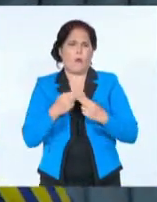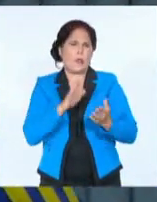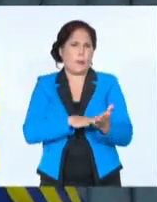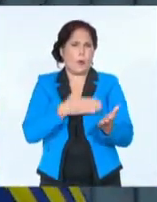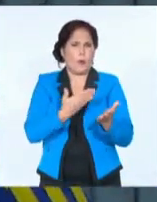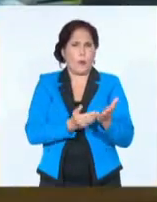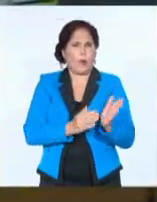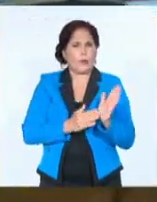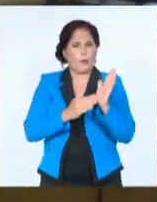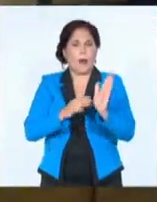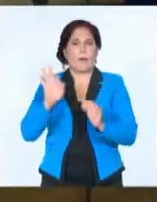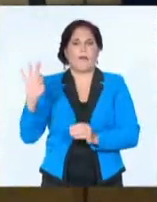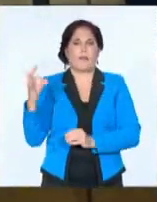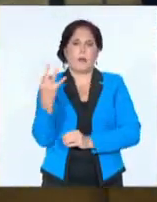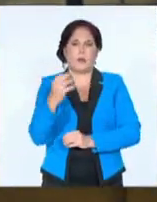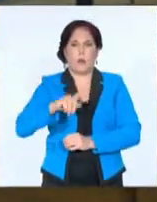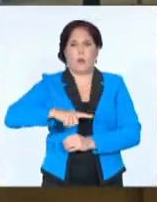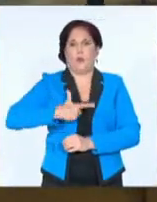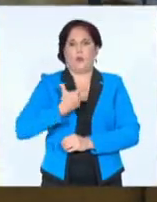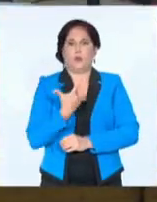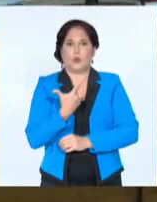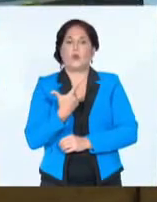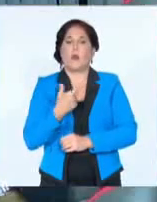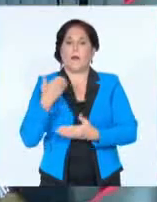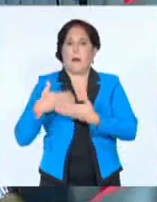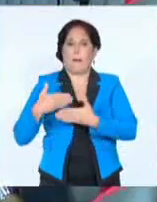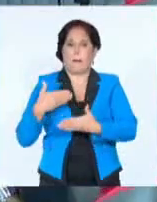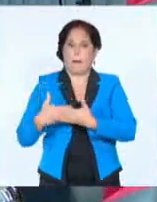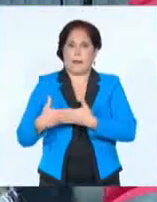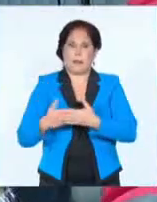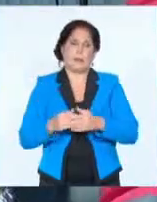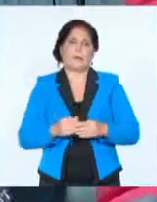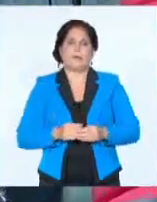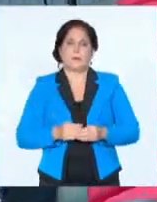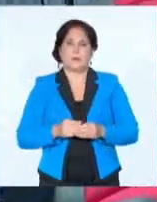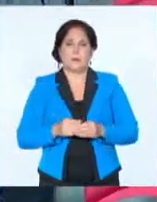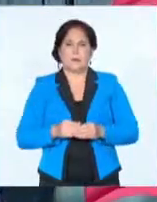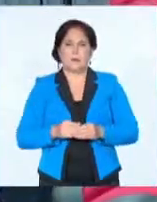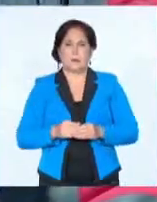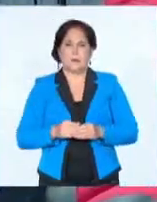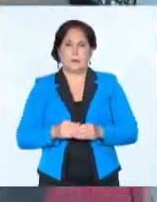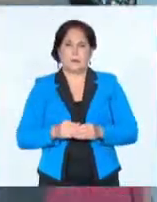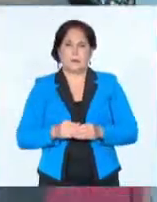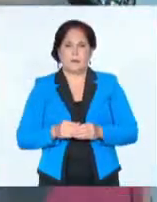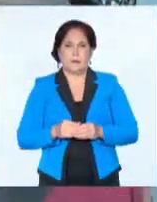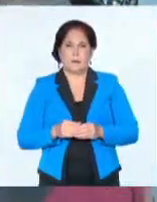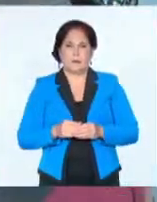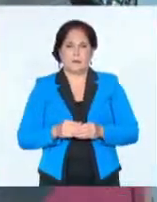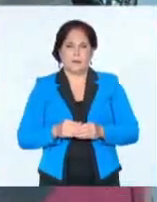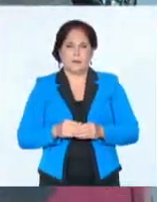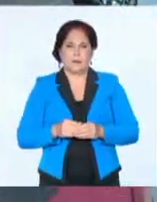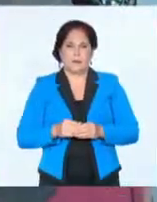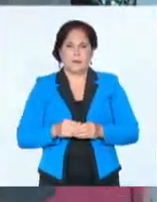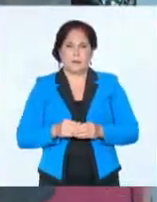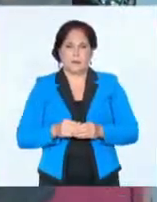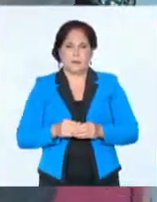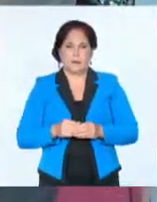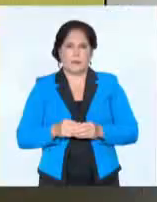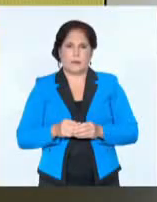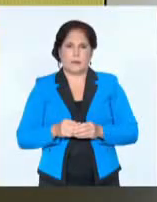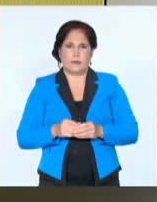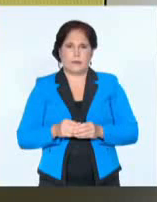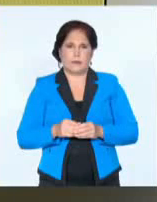el perfeccionamiento del sistema empresarial de la música en Cuba. Jenny Fleites, Canal Cubano de